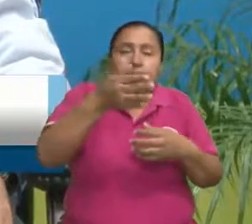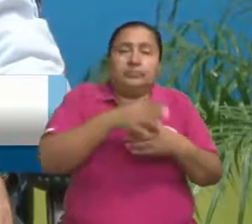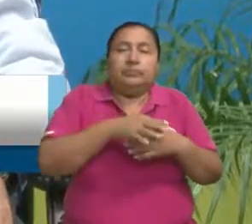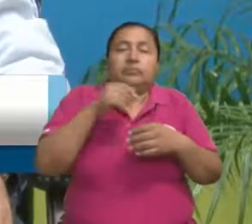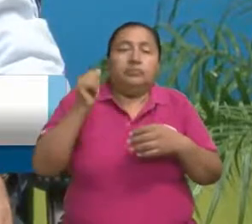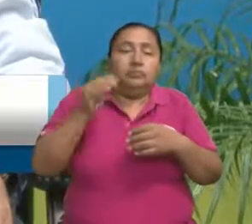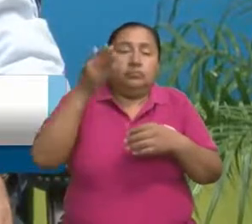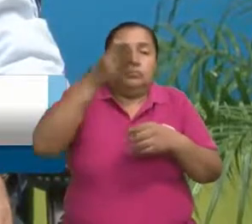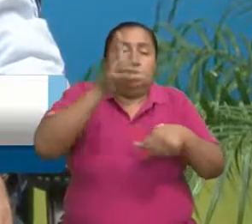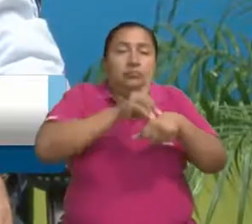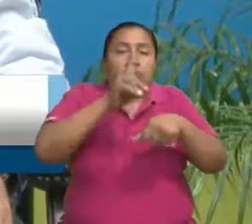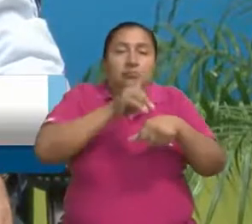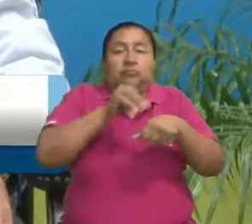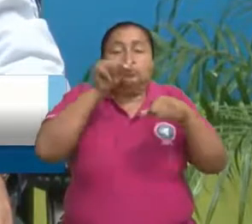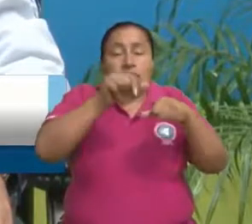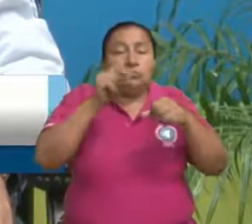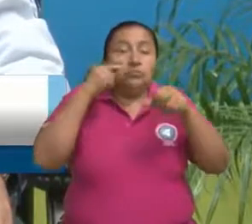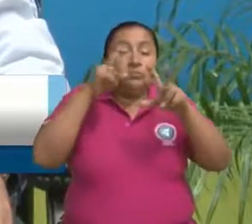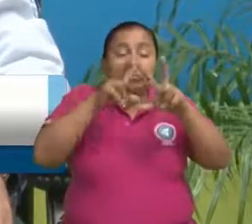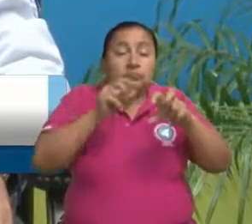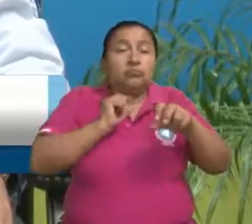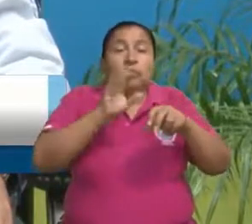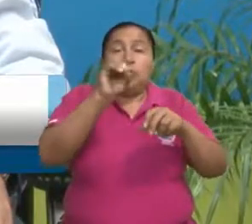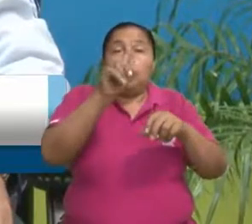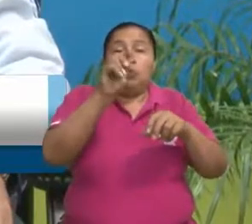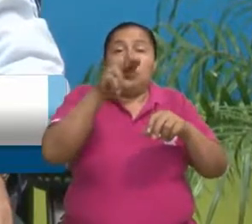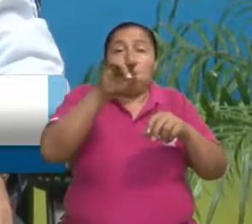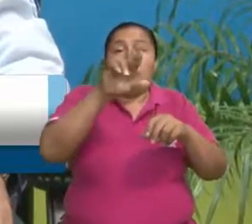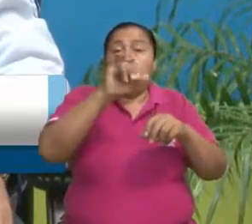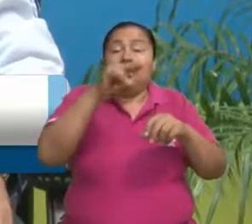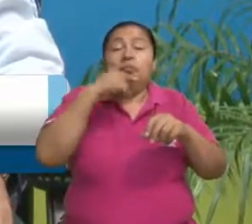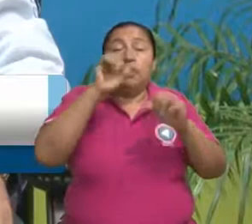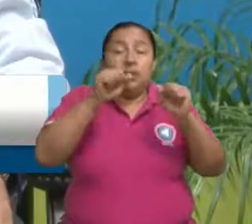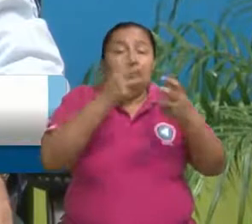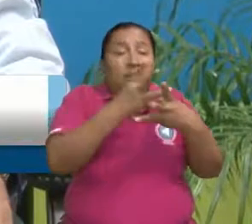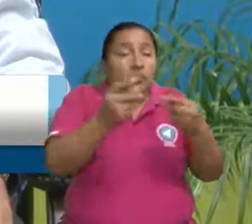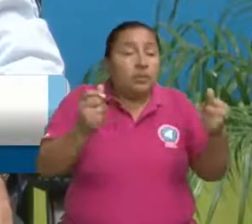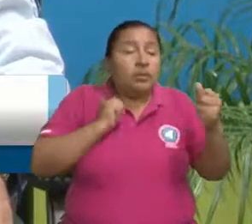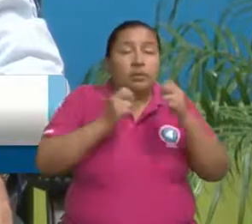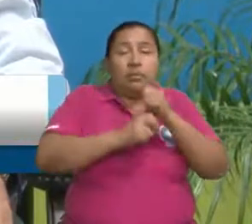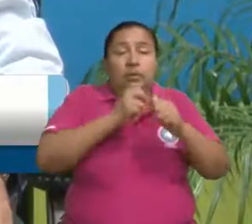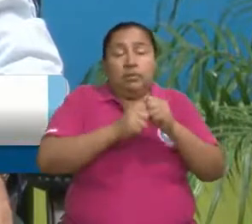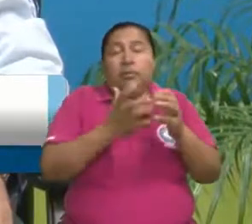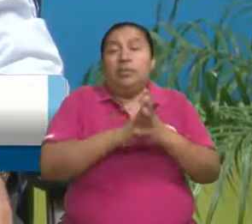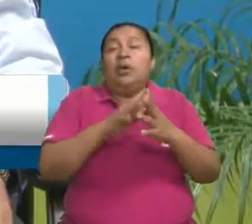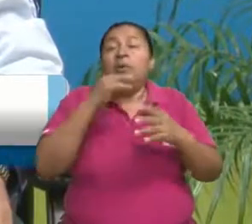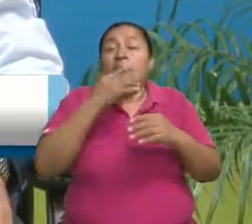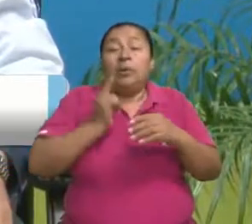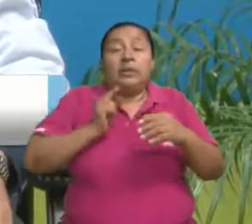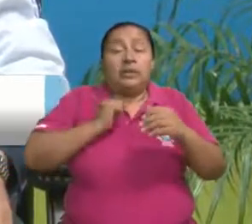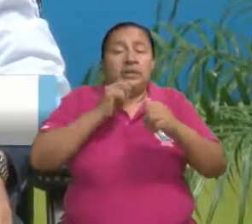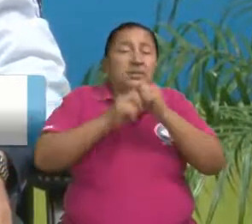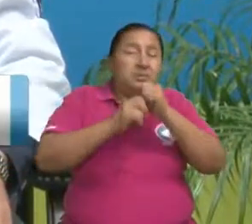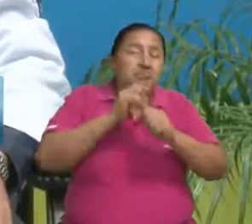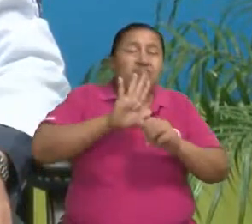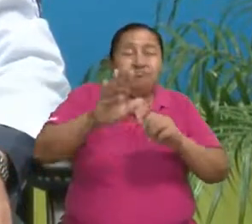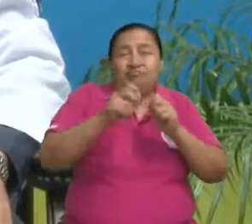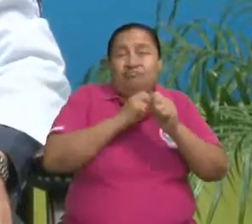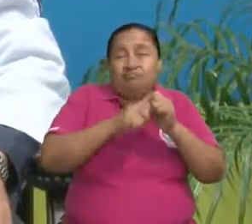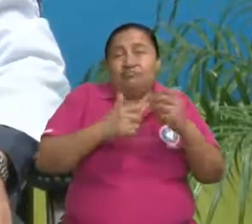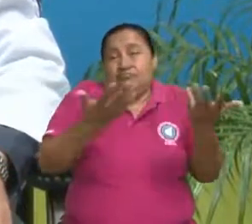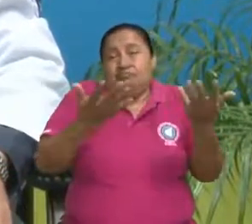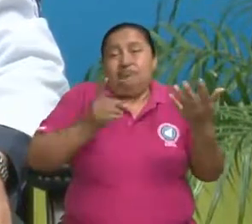al médico idóneo, en este caso el otorrino, para que le resuelva el problema, porque tiene sus complicaciones. Claro.